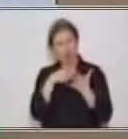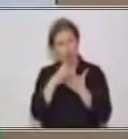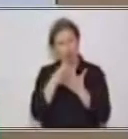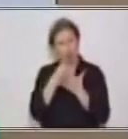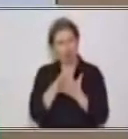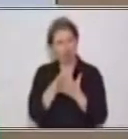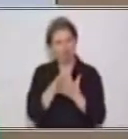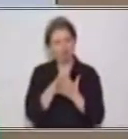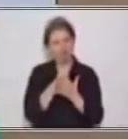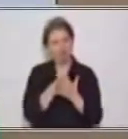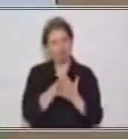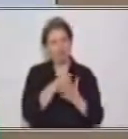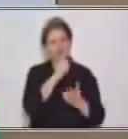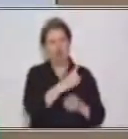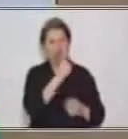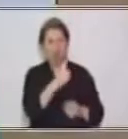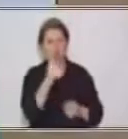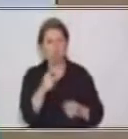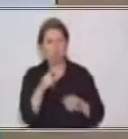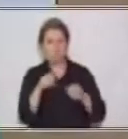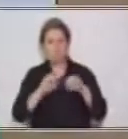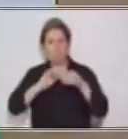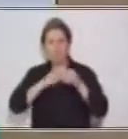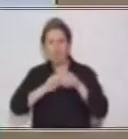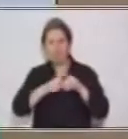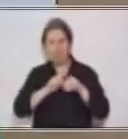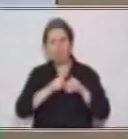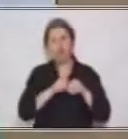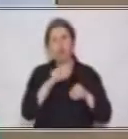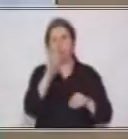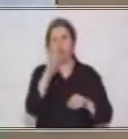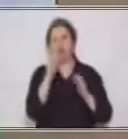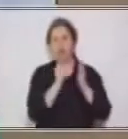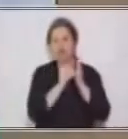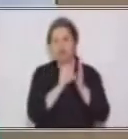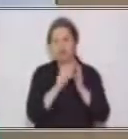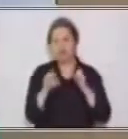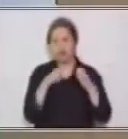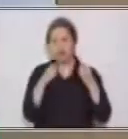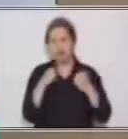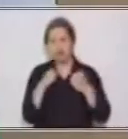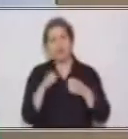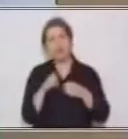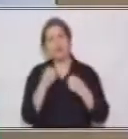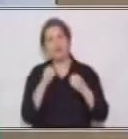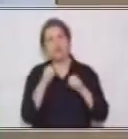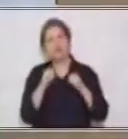valían 2 quetzales y pagó 18. Otra división. 18 dividido 2.